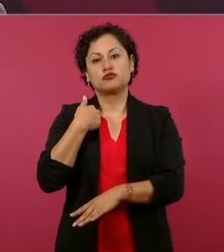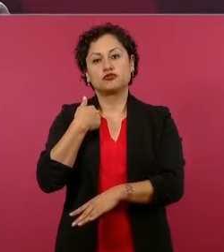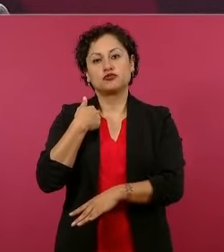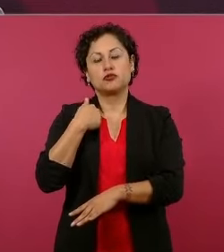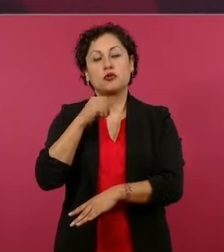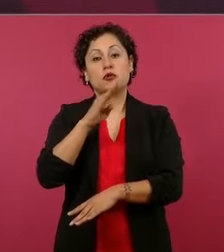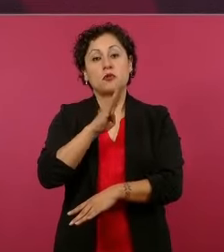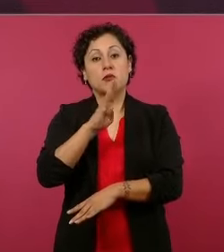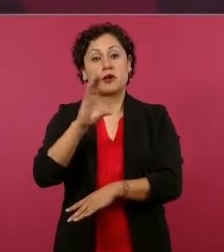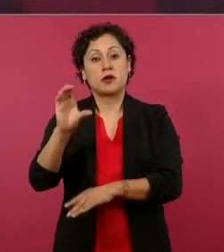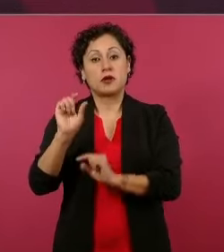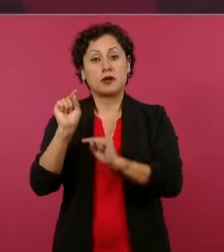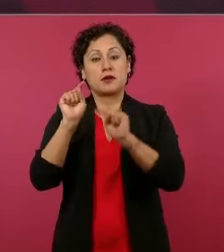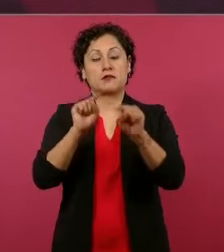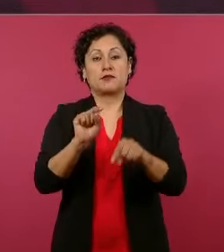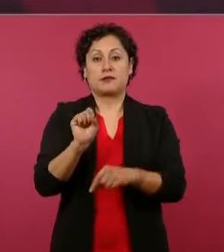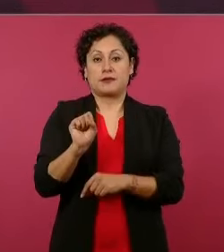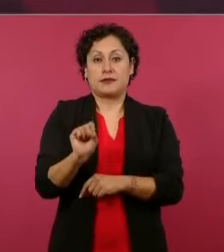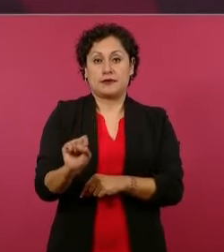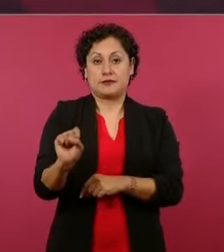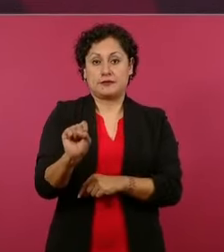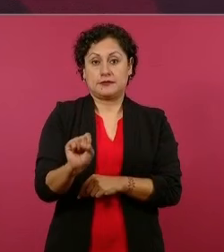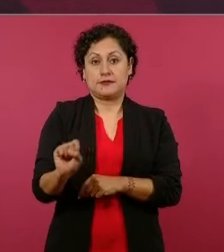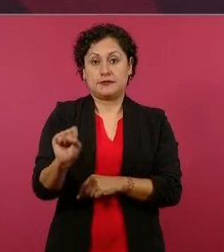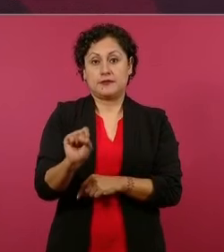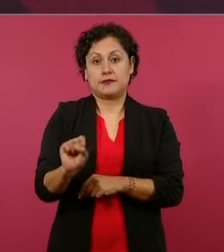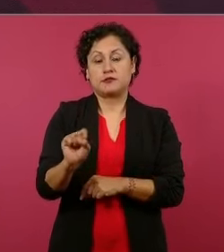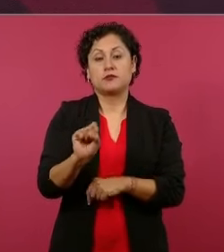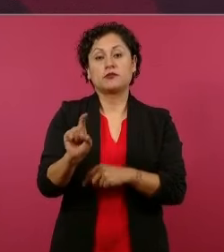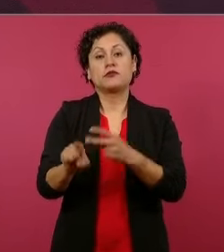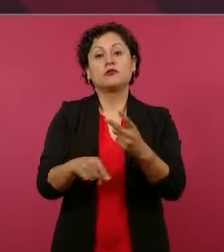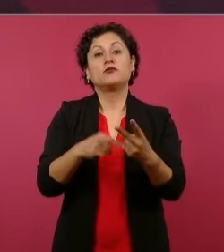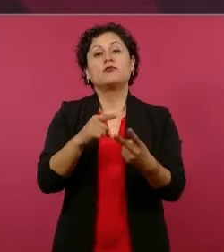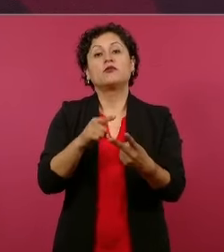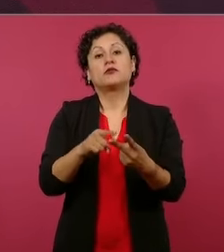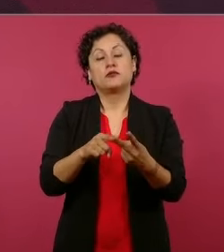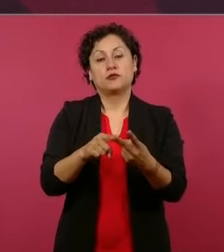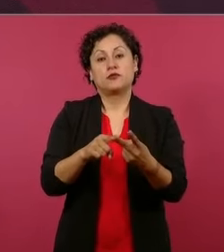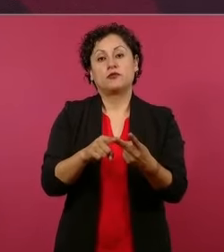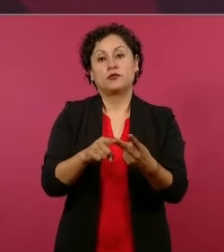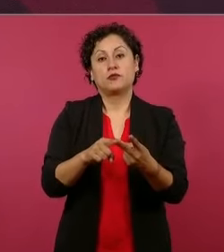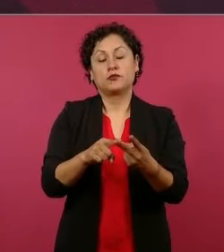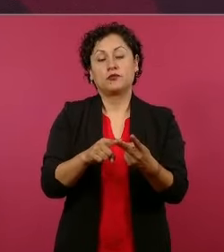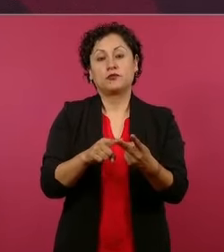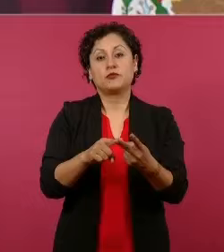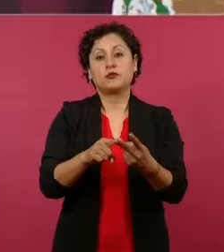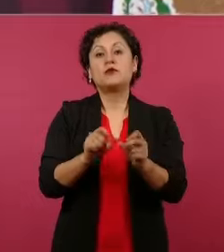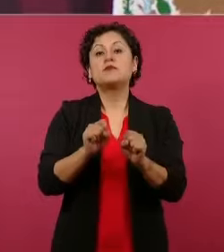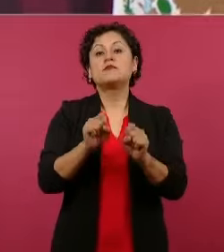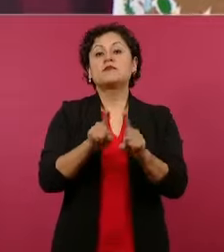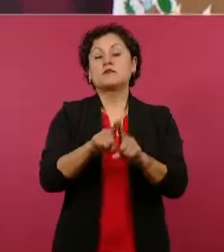California el sábado y también en